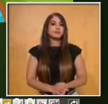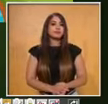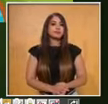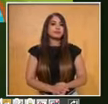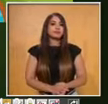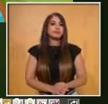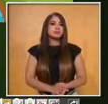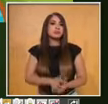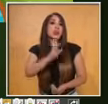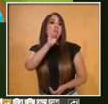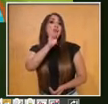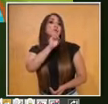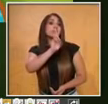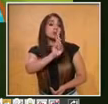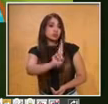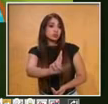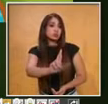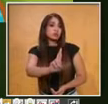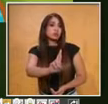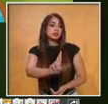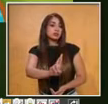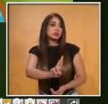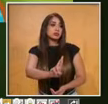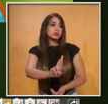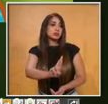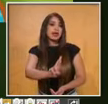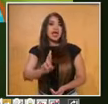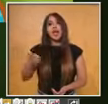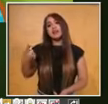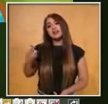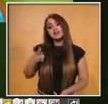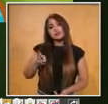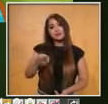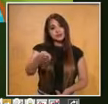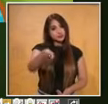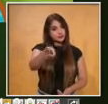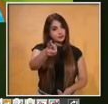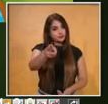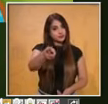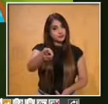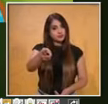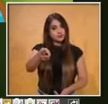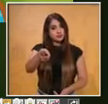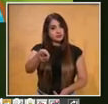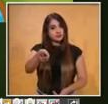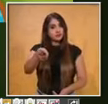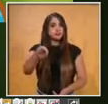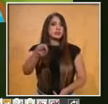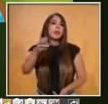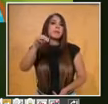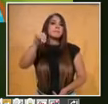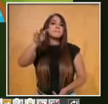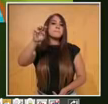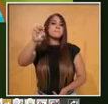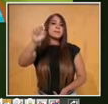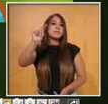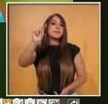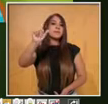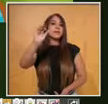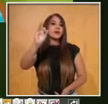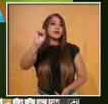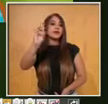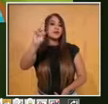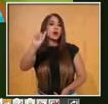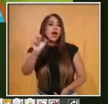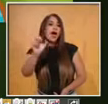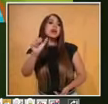Entonces la respuesta es el río. Y la metáfora es en donde al río lo estamos comparando con el ser